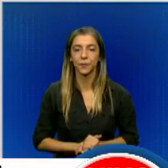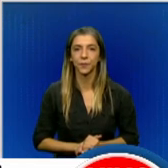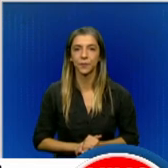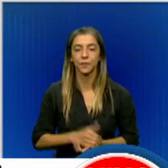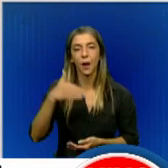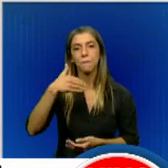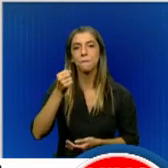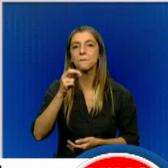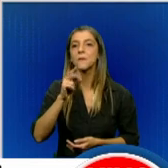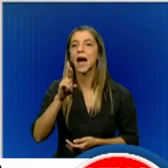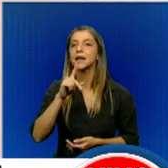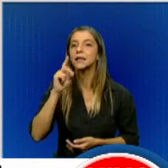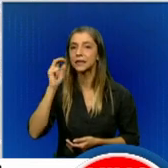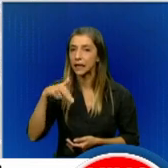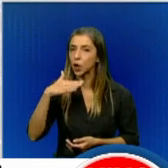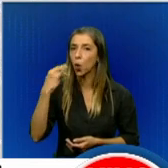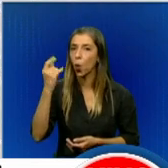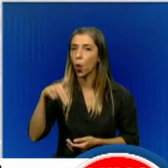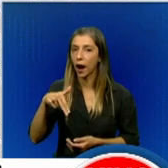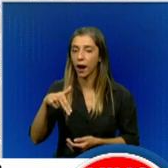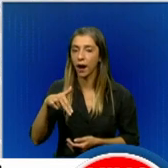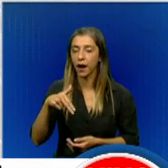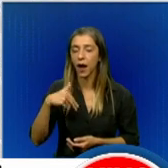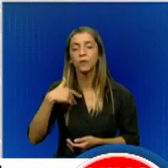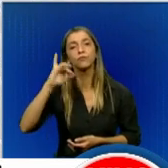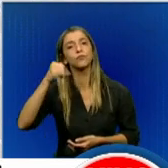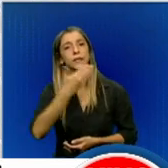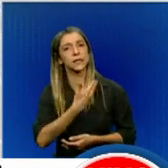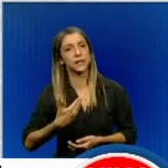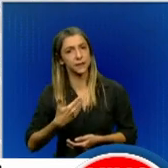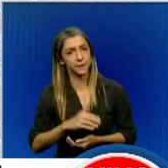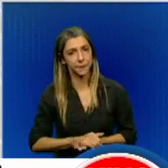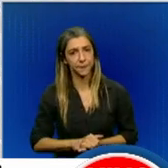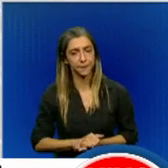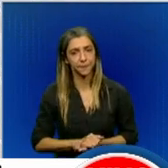martín juan afirmativo presidente